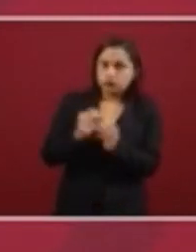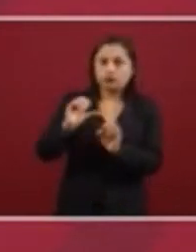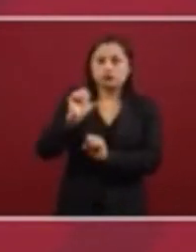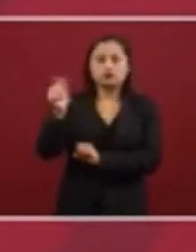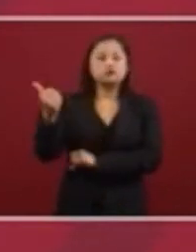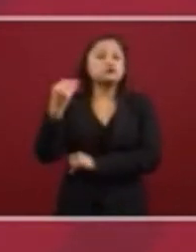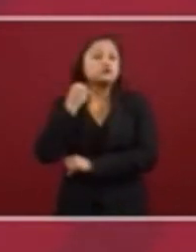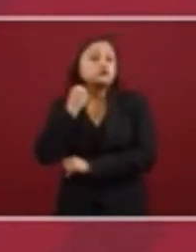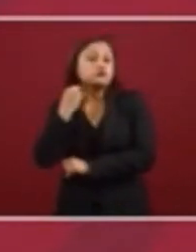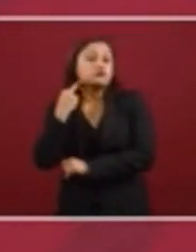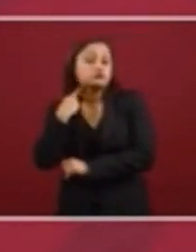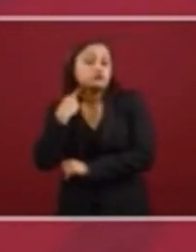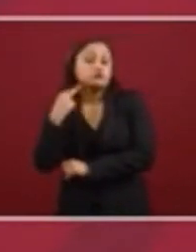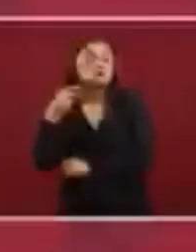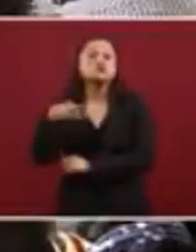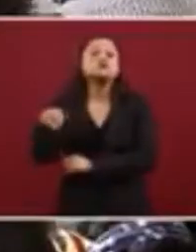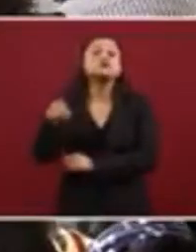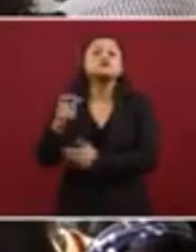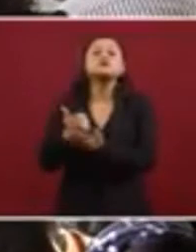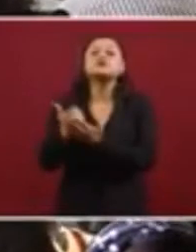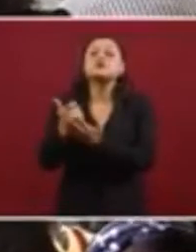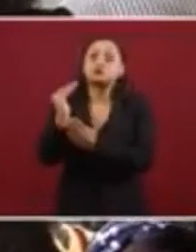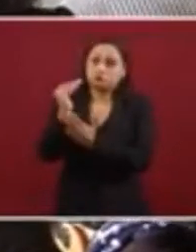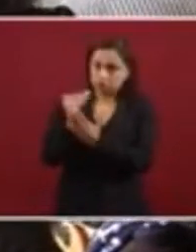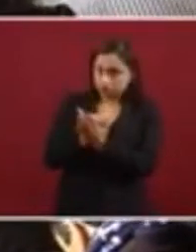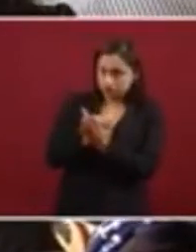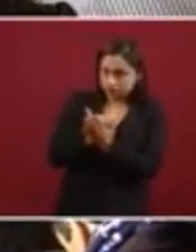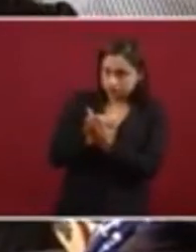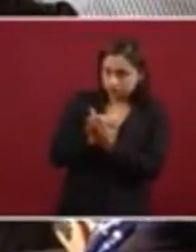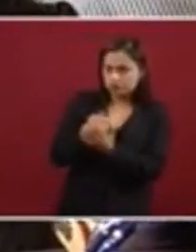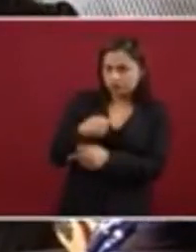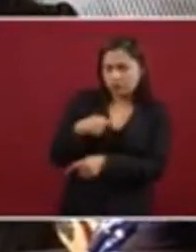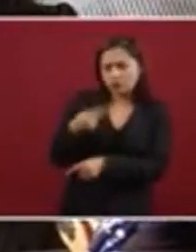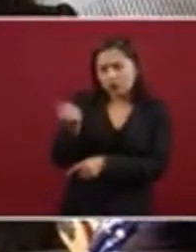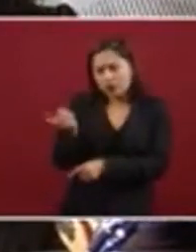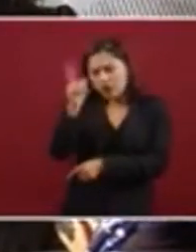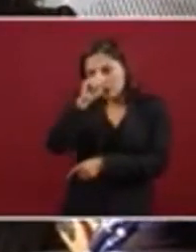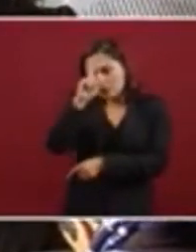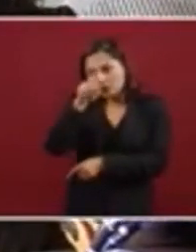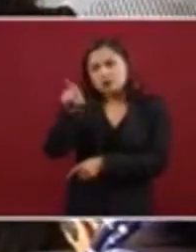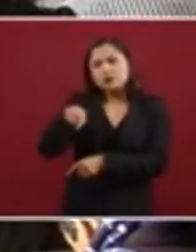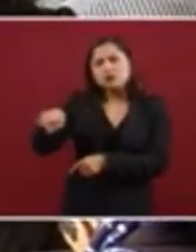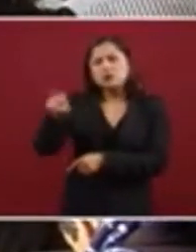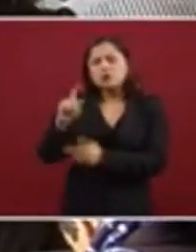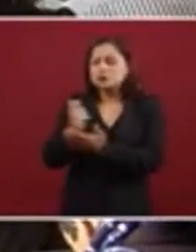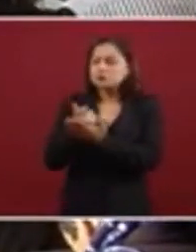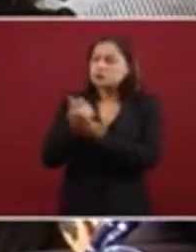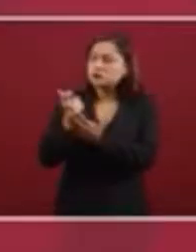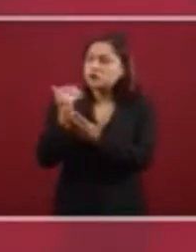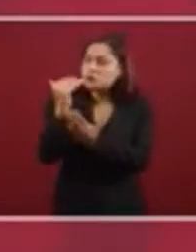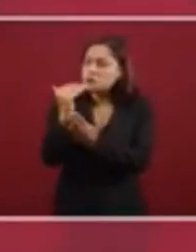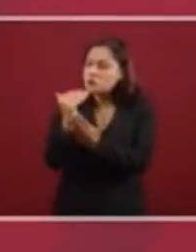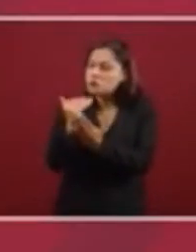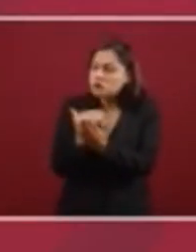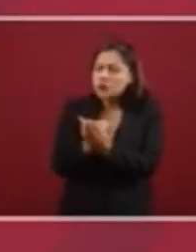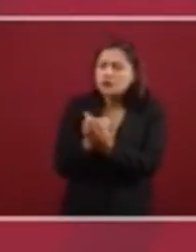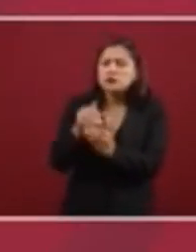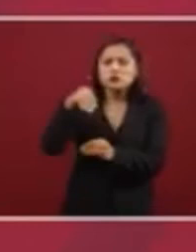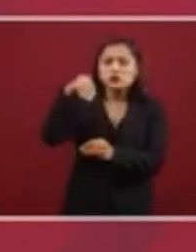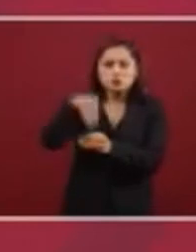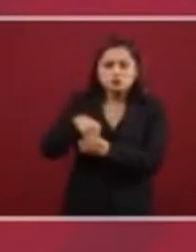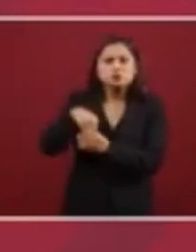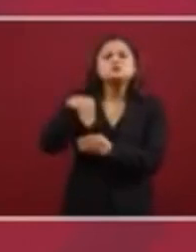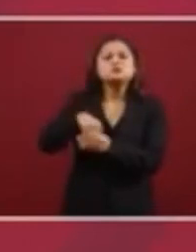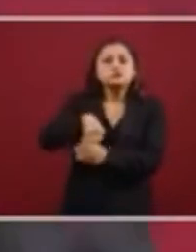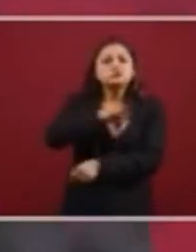Si bajan los gastos, ahorran, si